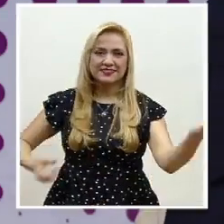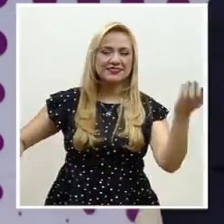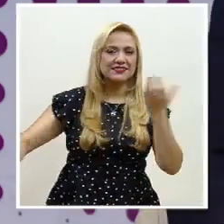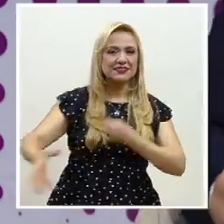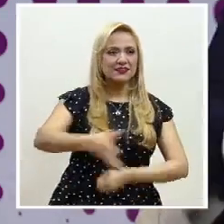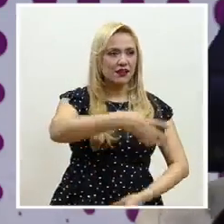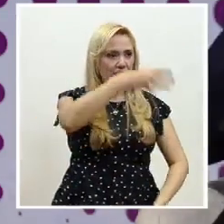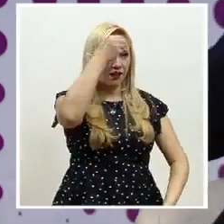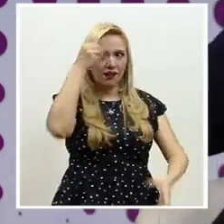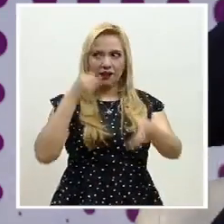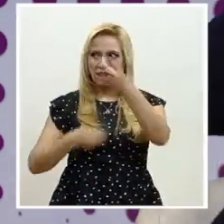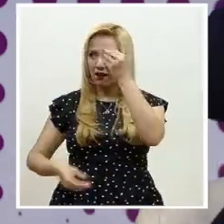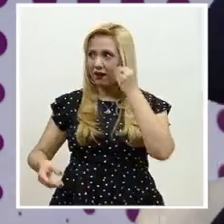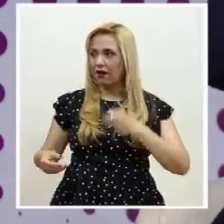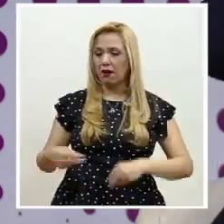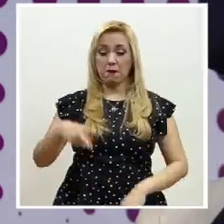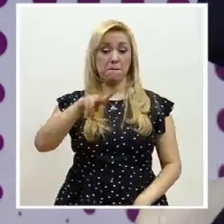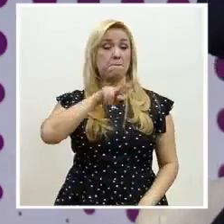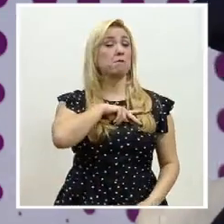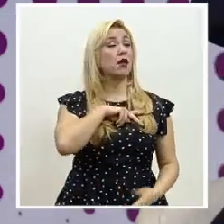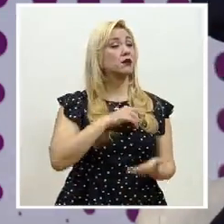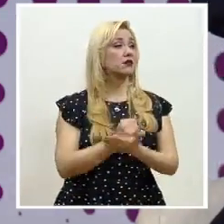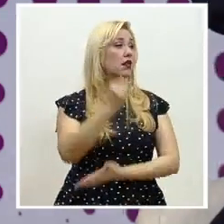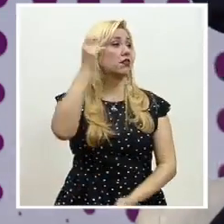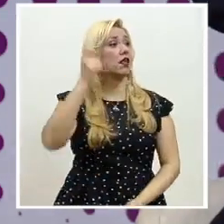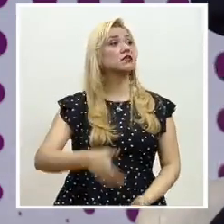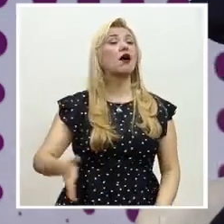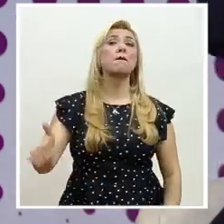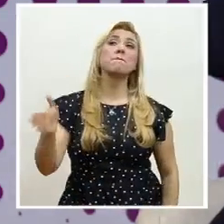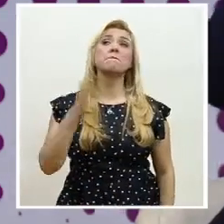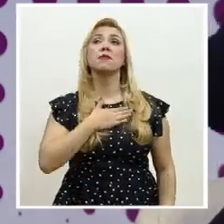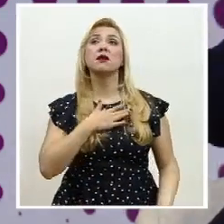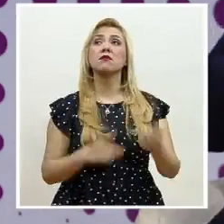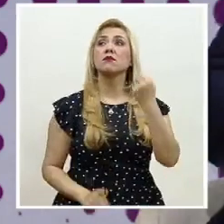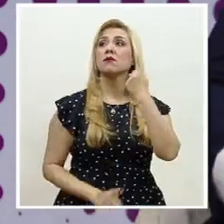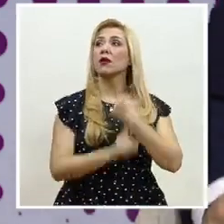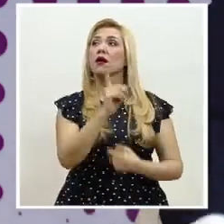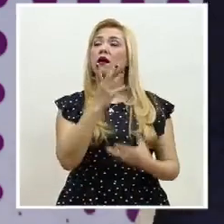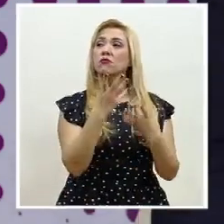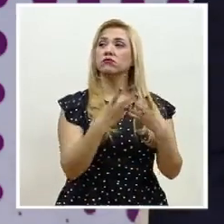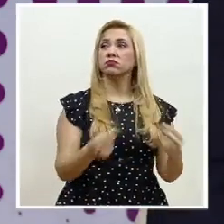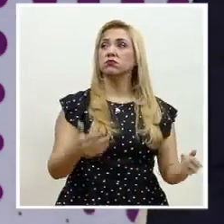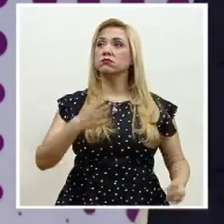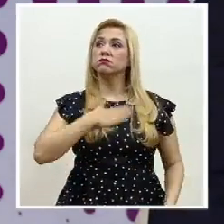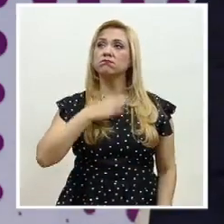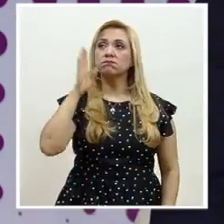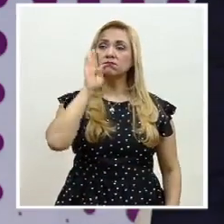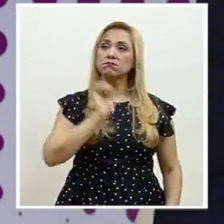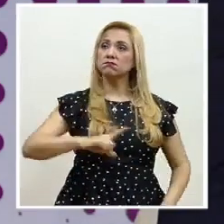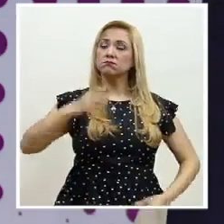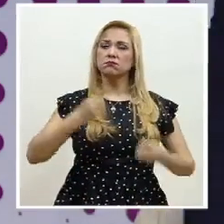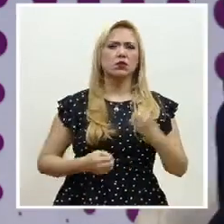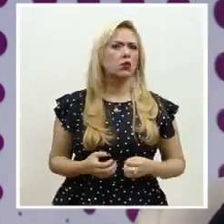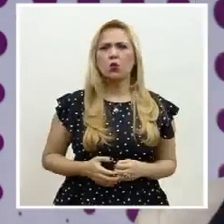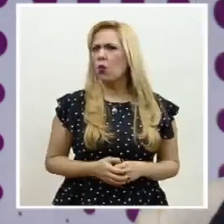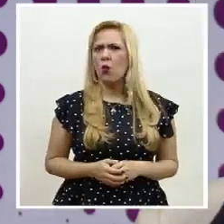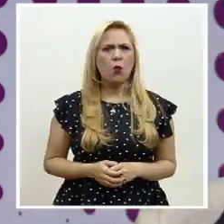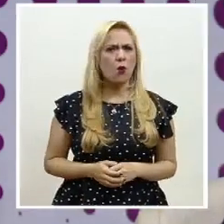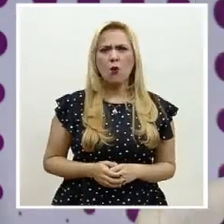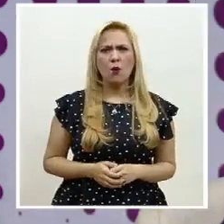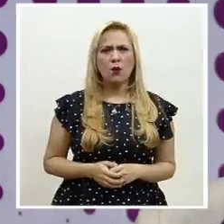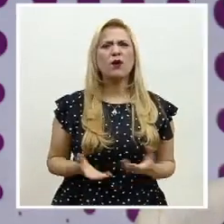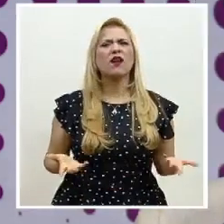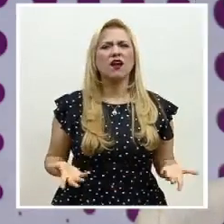Fernando, no mi sentencia, no mi proyecto, ni siquiera de mi ministro o de mi ministra, sino la sentencia de la Corte, ¿para quién? Para